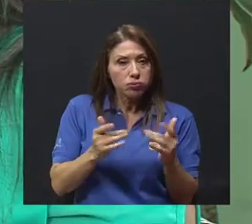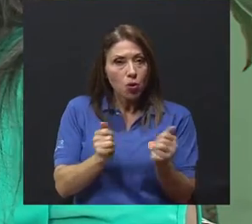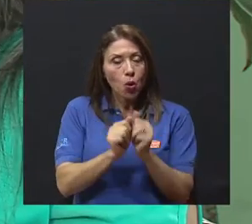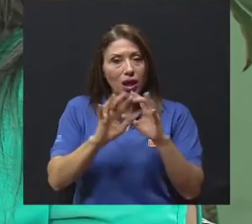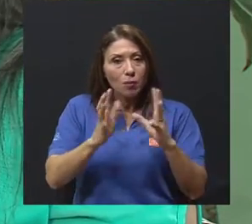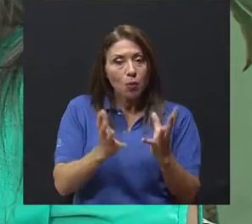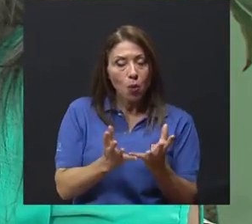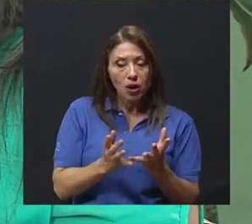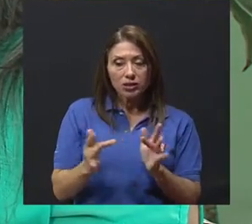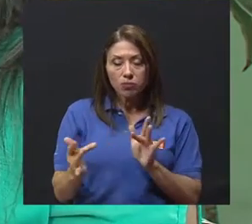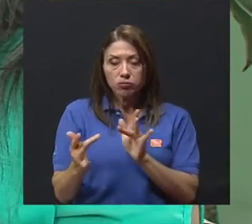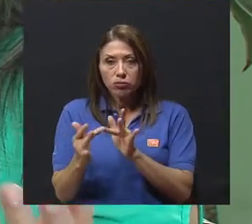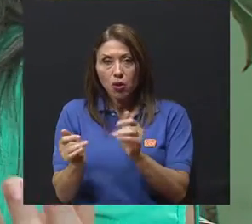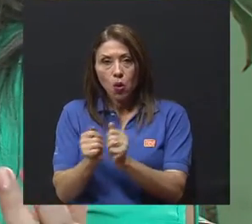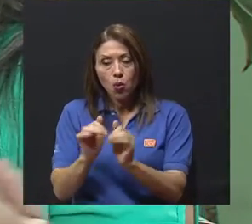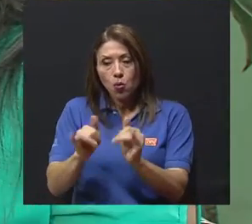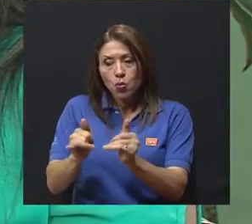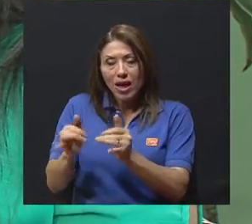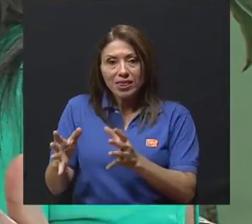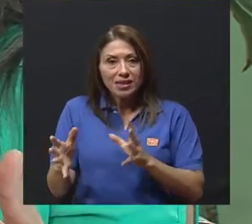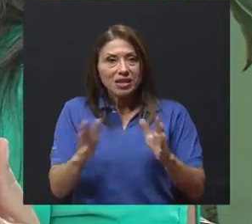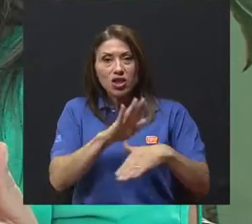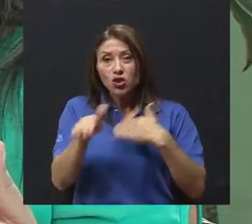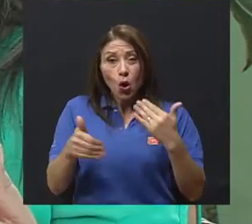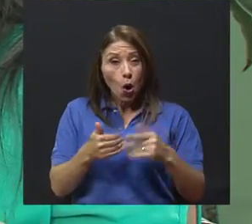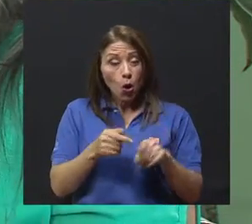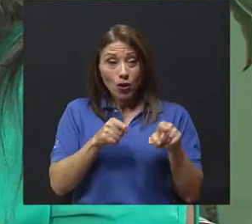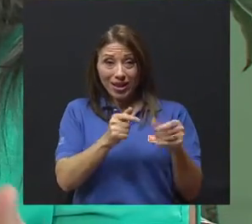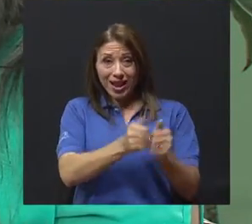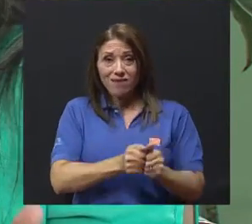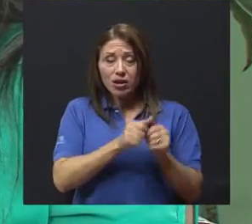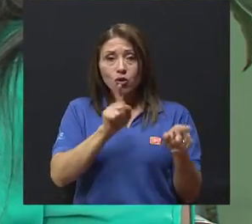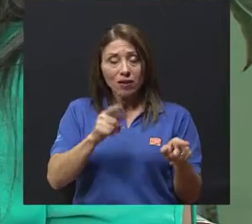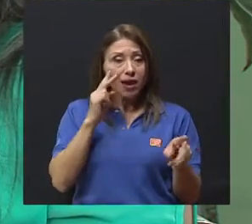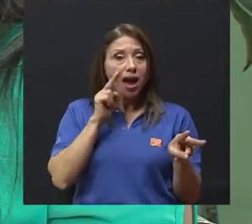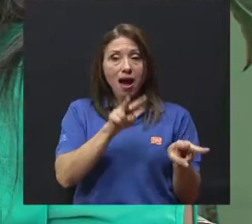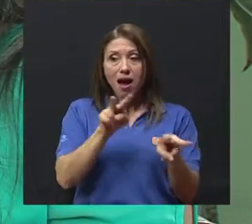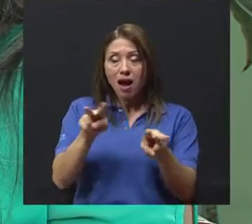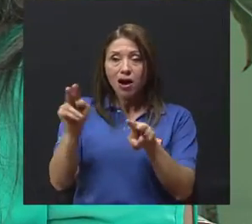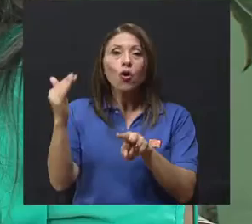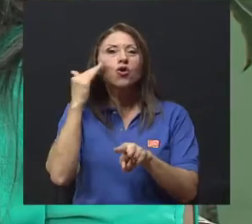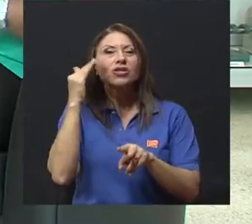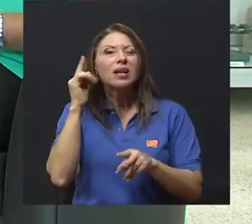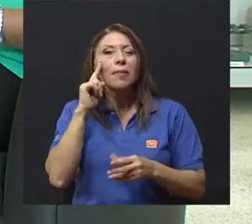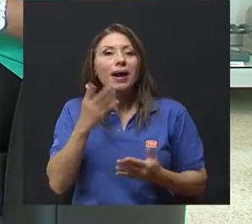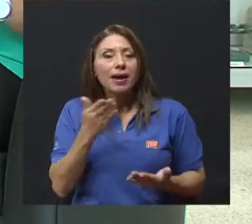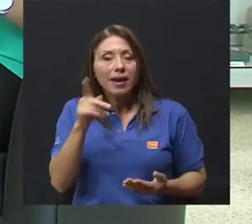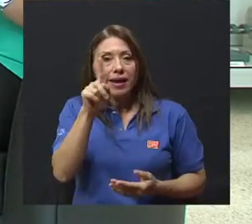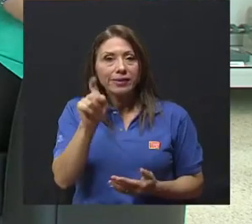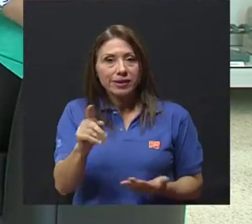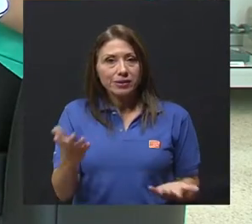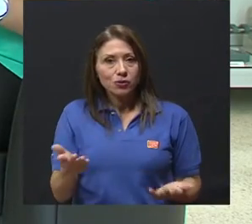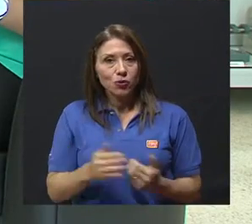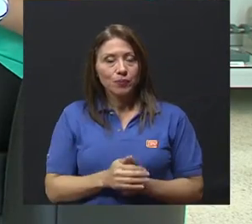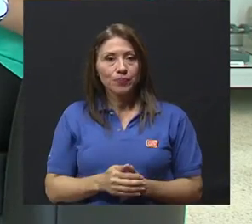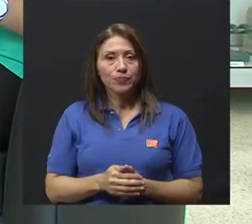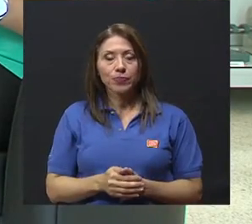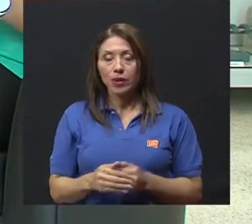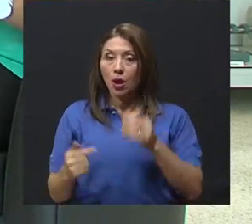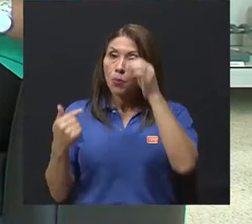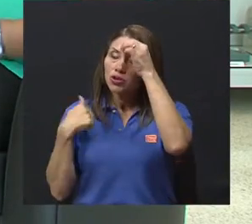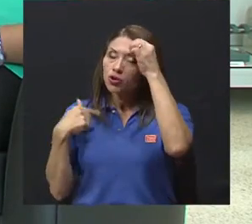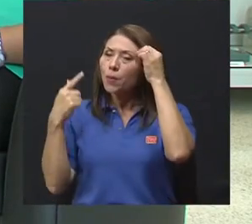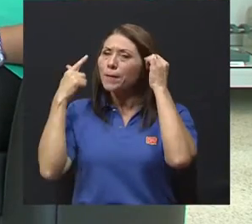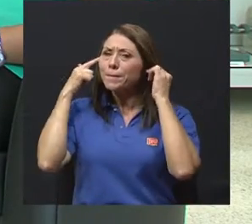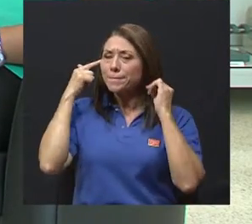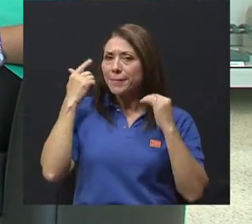juguetes con con todo lo que lo que vas a usar él debe conocer para qué es eso pienso allá de